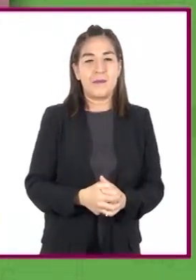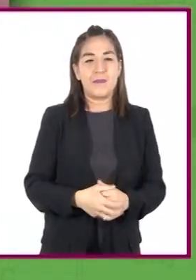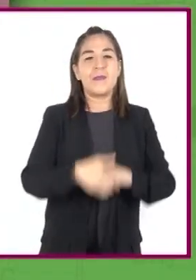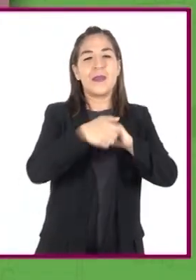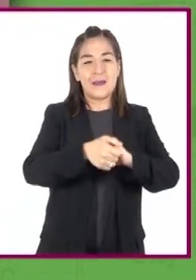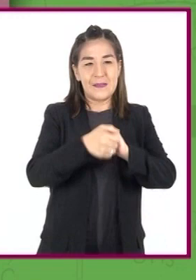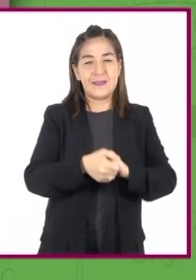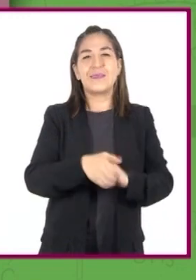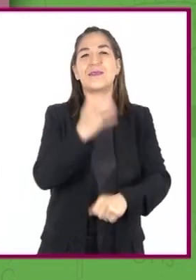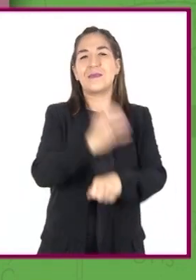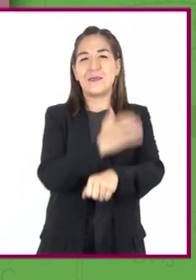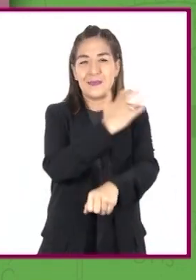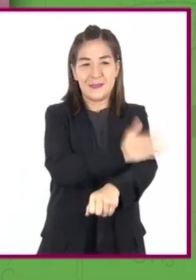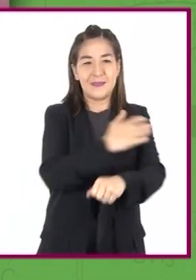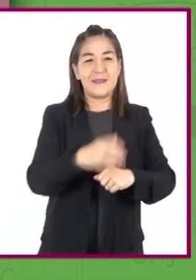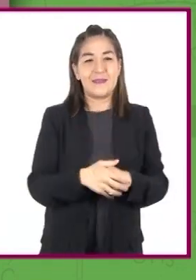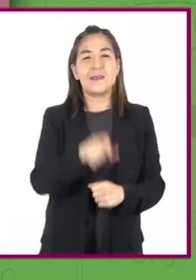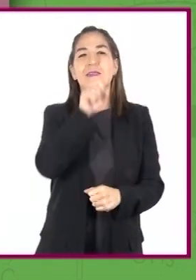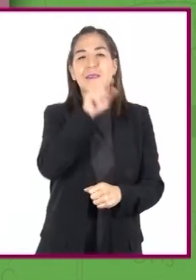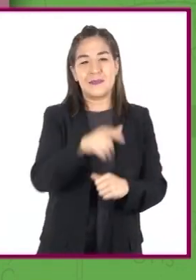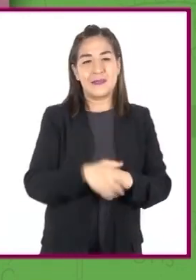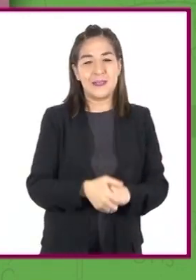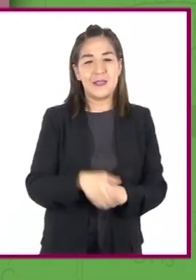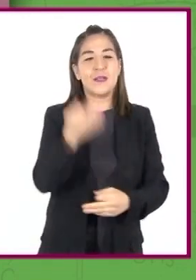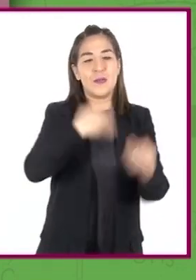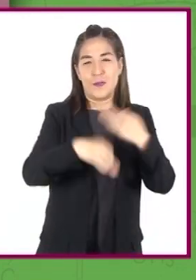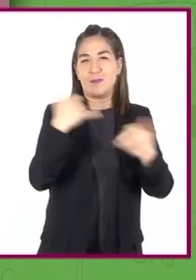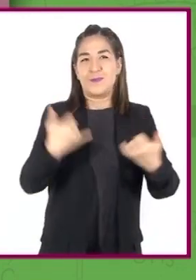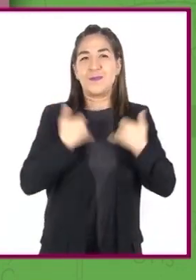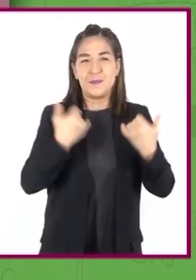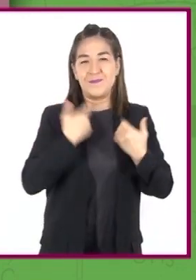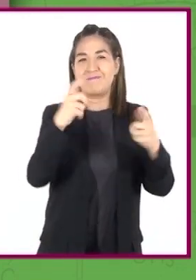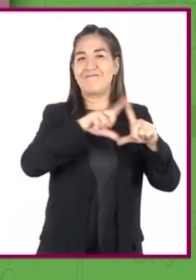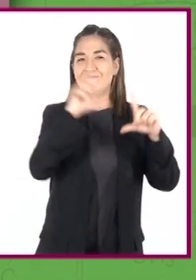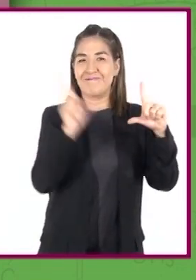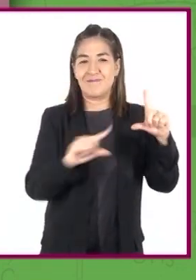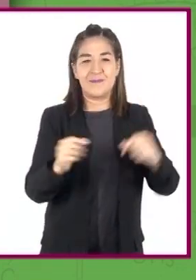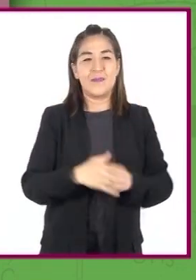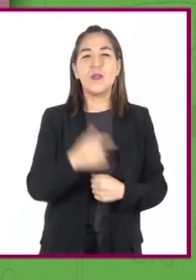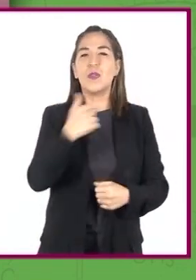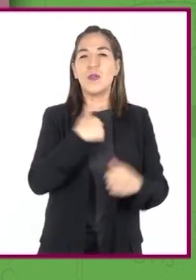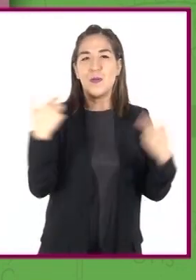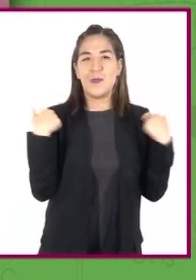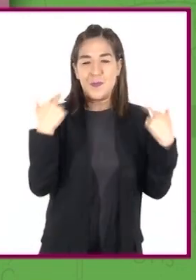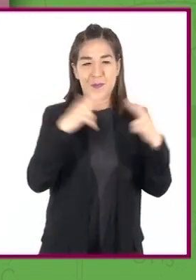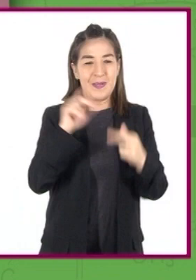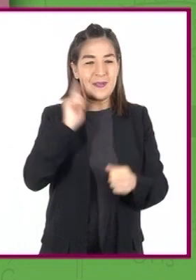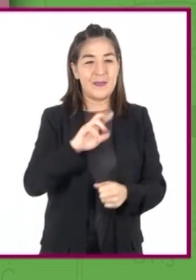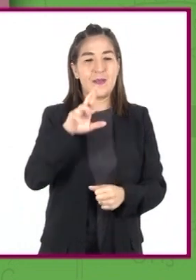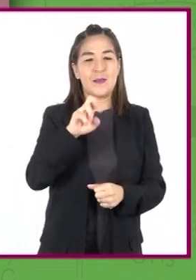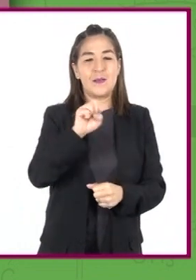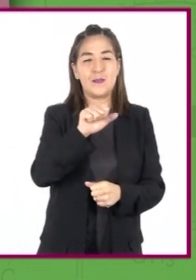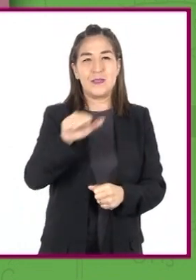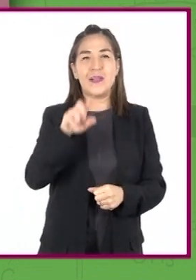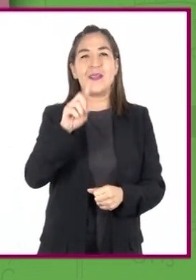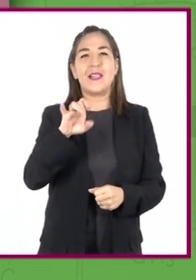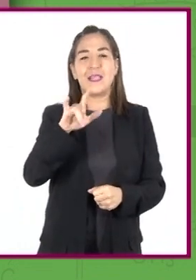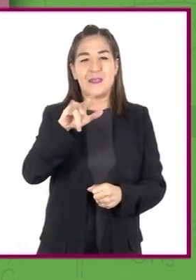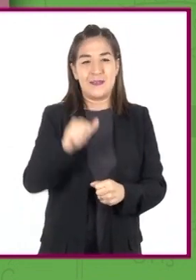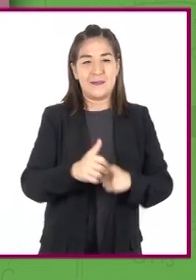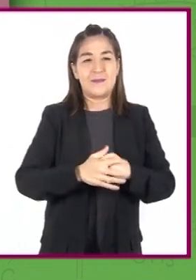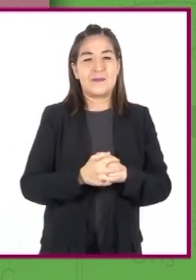Saludos, compañeros, y también a todos los jóvenes del país. Soy la profesora Rosadelia del Pilar